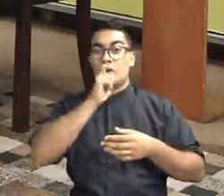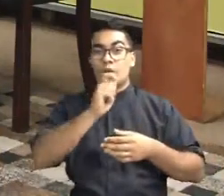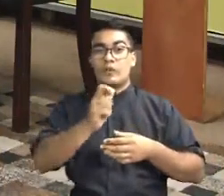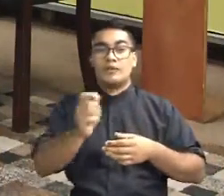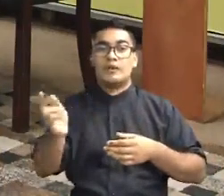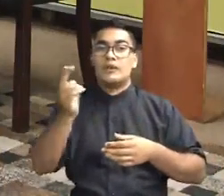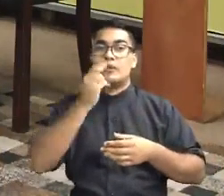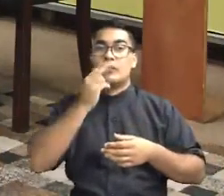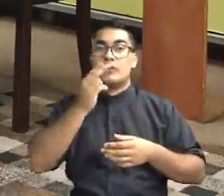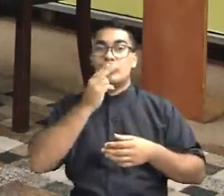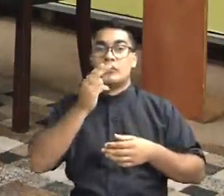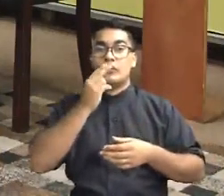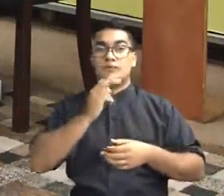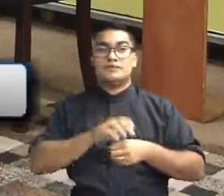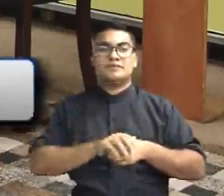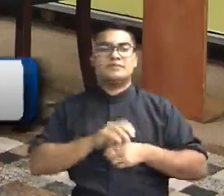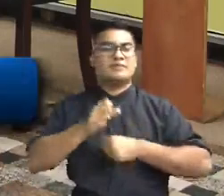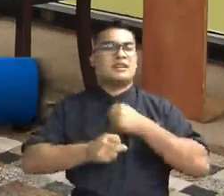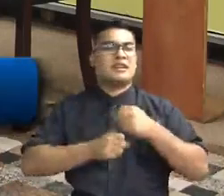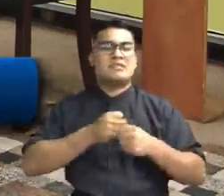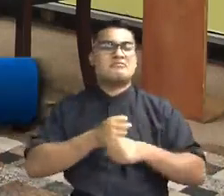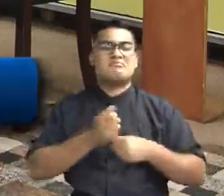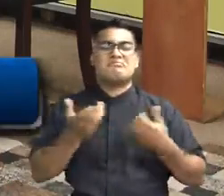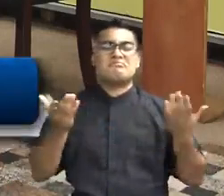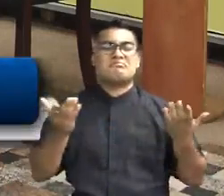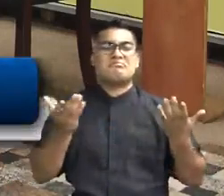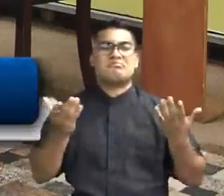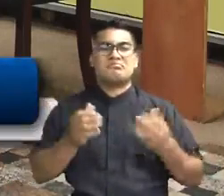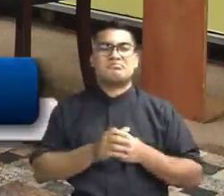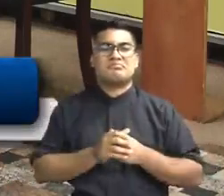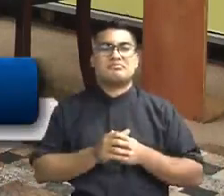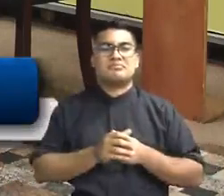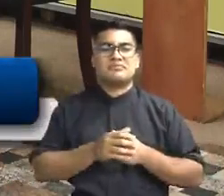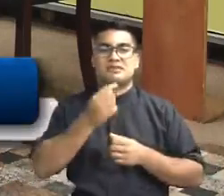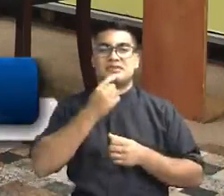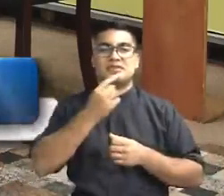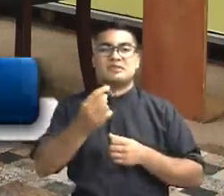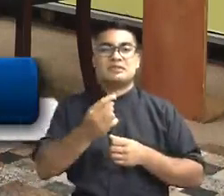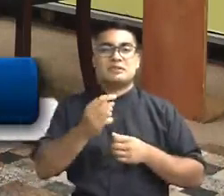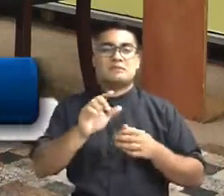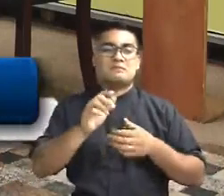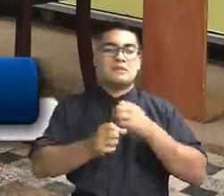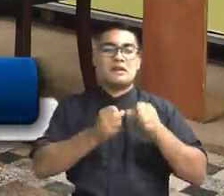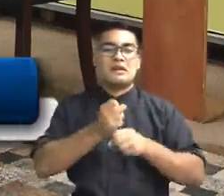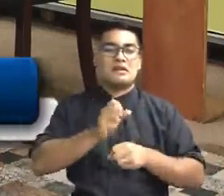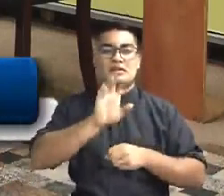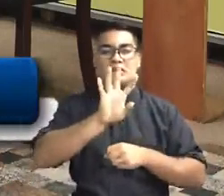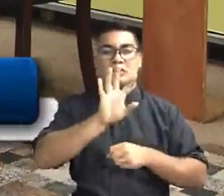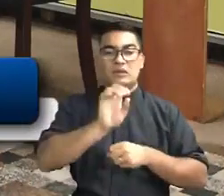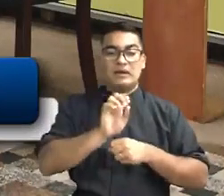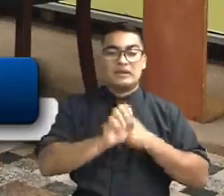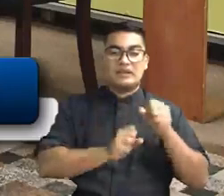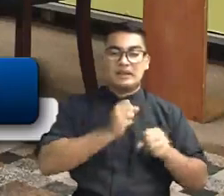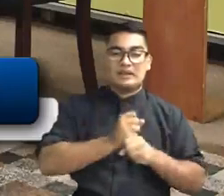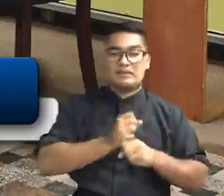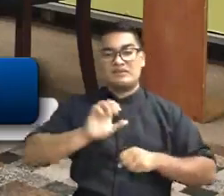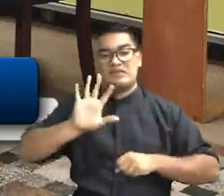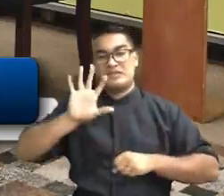activo. ¿A qué edad se presenta esta enfermedad? Es más frecuente verla entre las edades de 40 en adelante